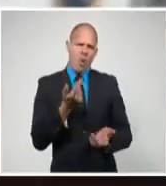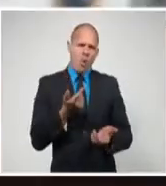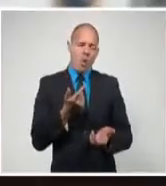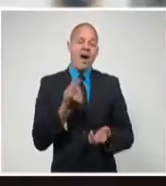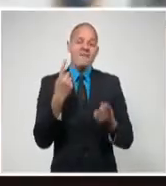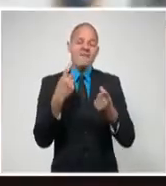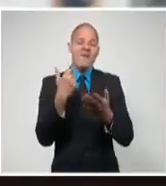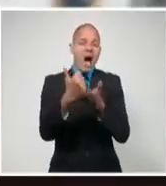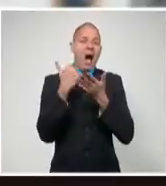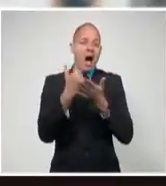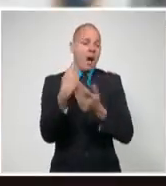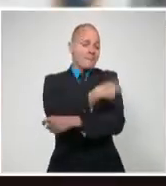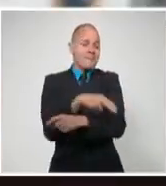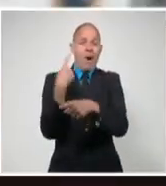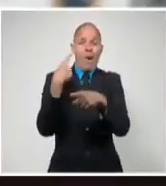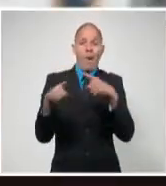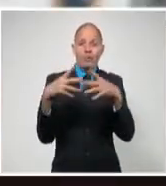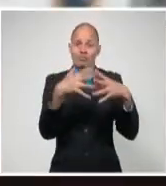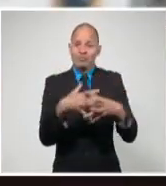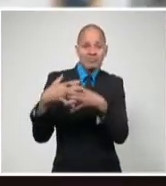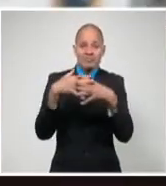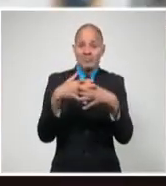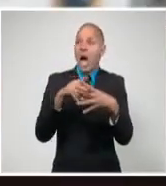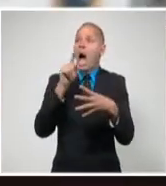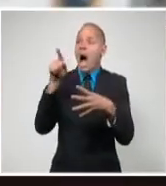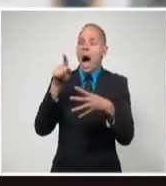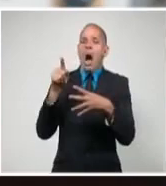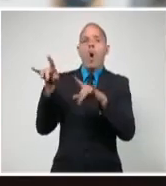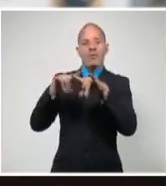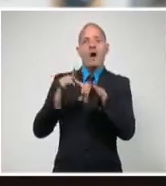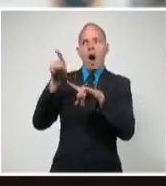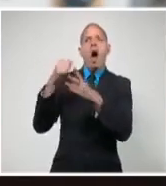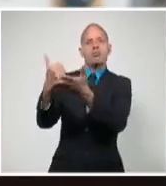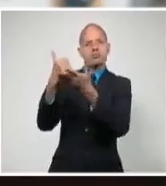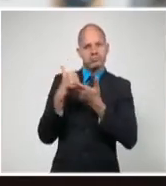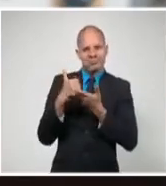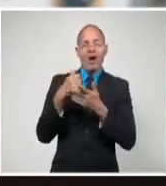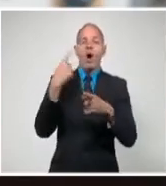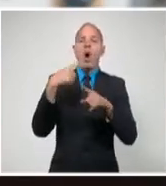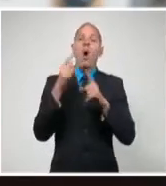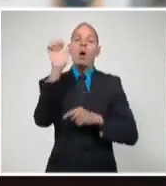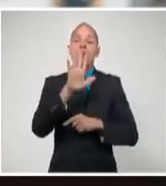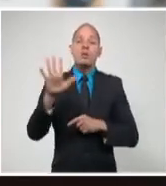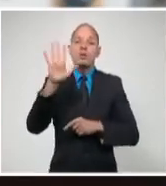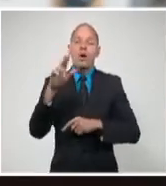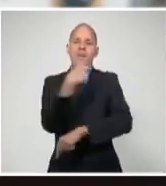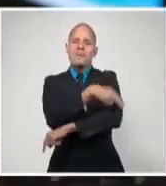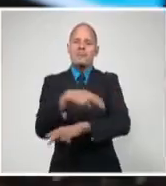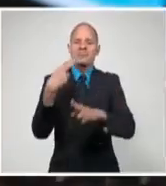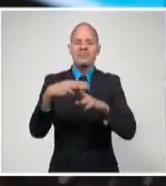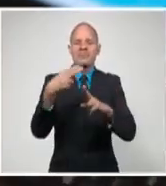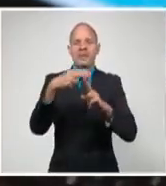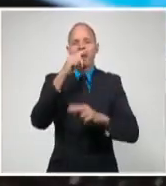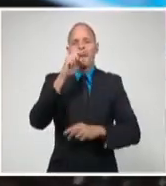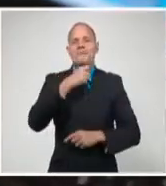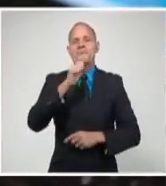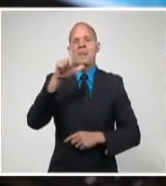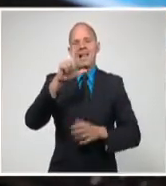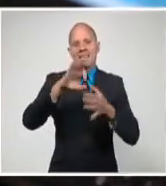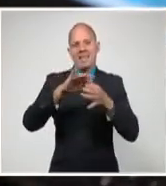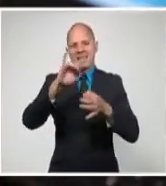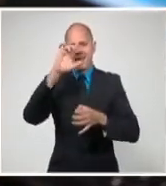la Universidad de Bélgica, entre otras, que compartieron planos de sus ventiladores y